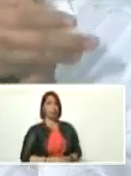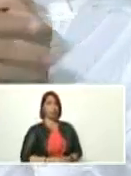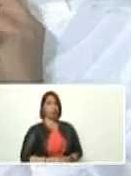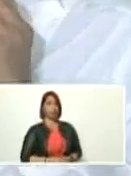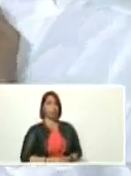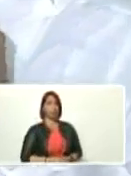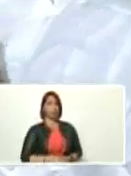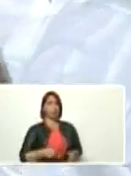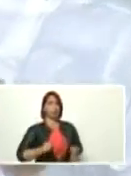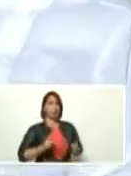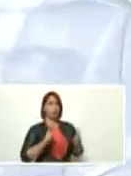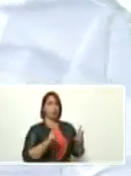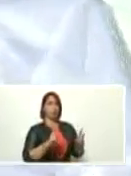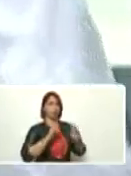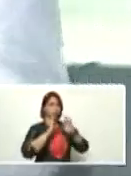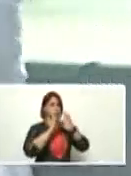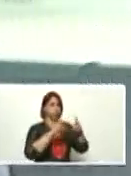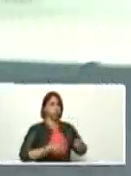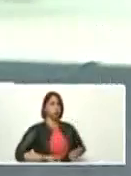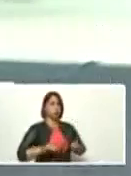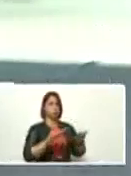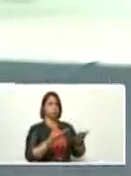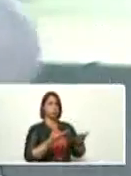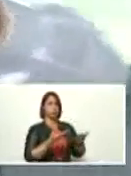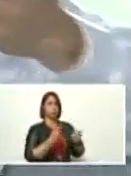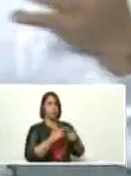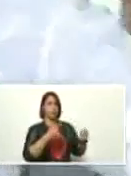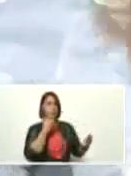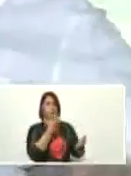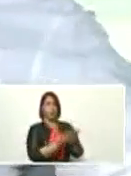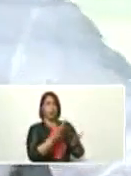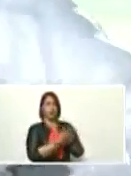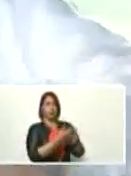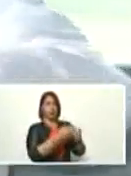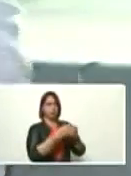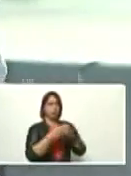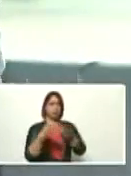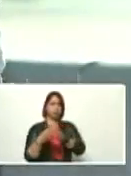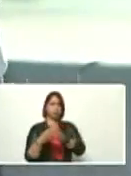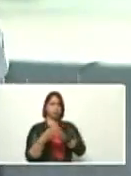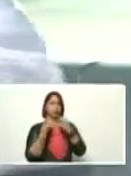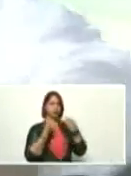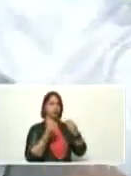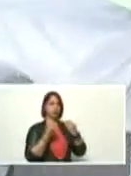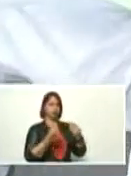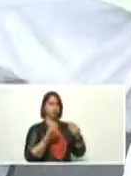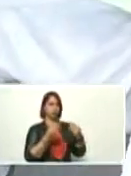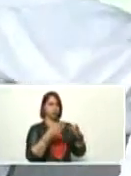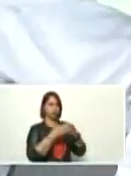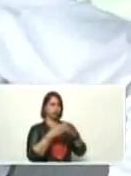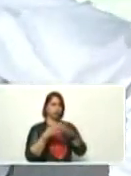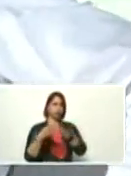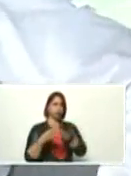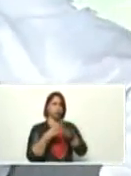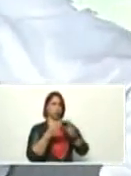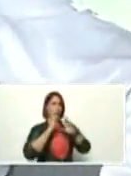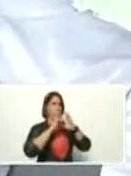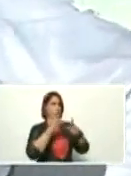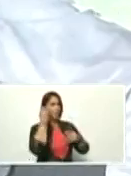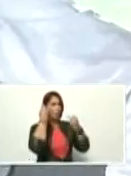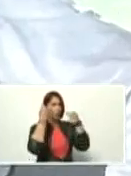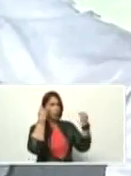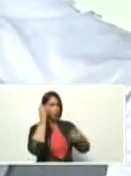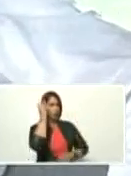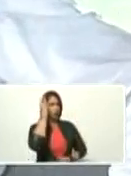yo he tenido la oportunidad de planteársela, pero es una propuesta colectiva, como es colectivo todo el planteamiento y las ideas que han